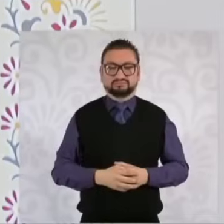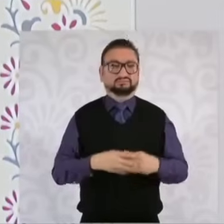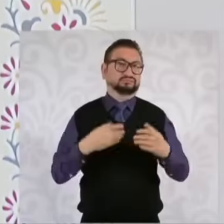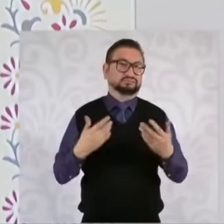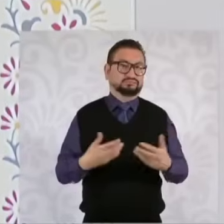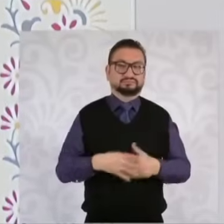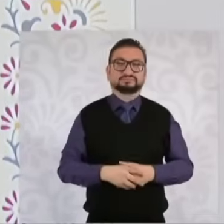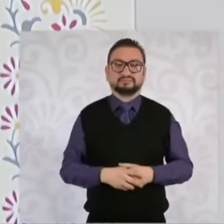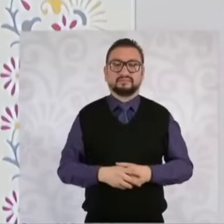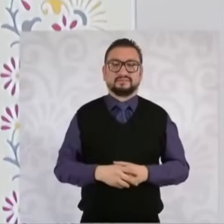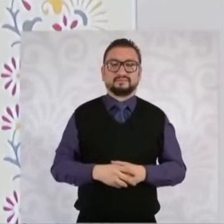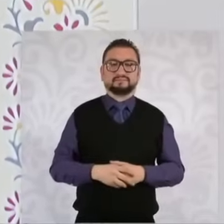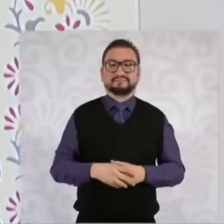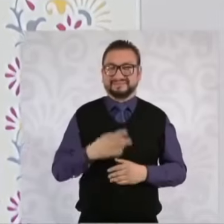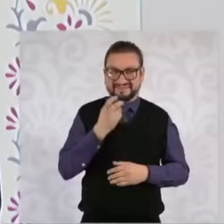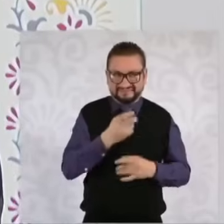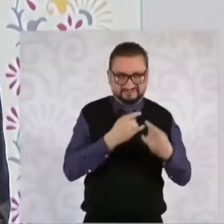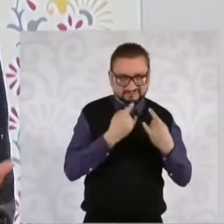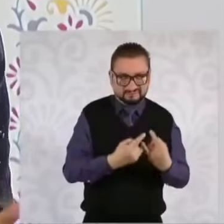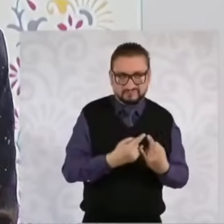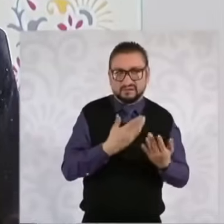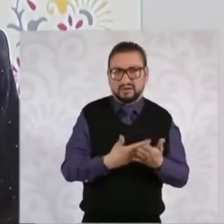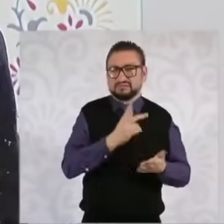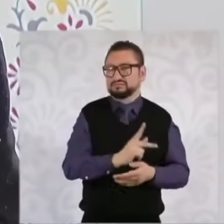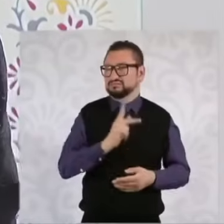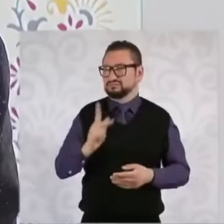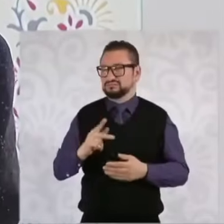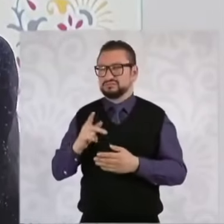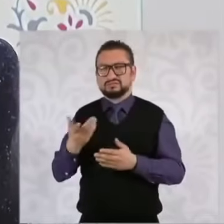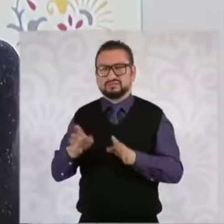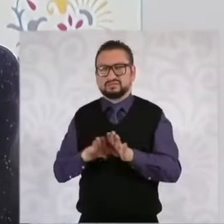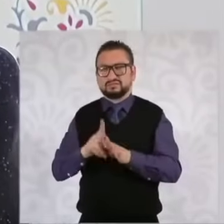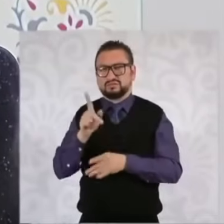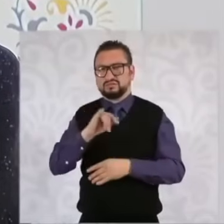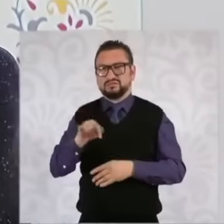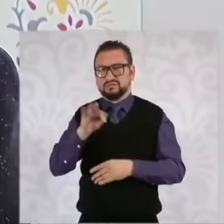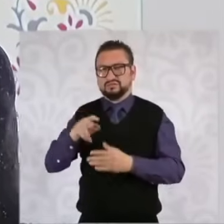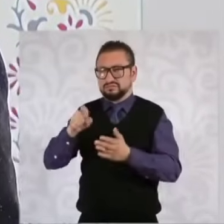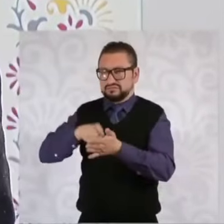Entonces, ¿qué tiene que ver eso con la reforma al Poder Judicial?